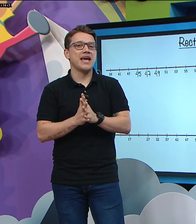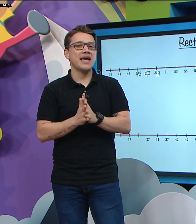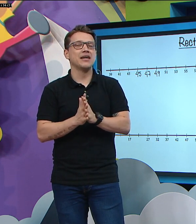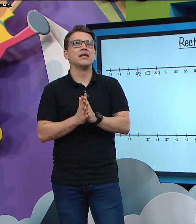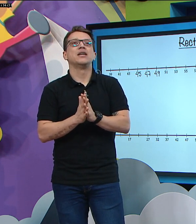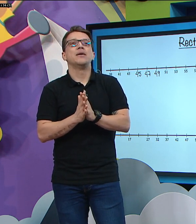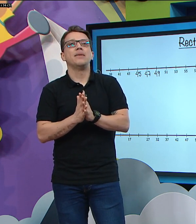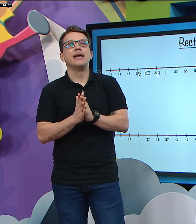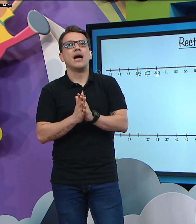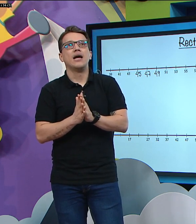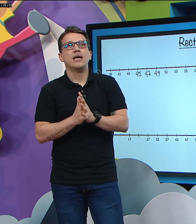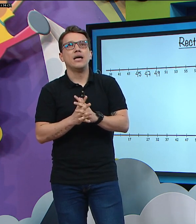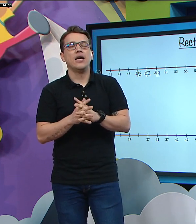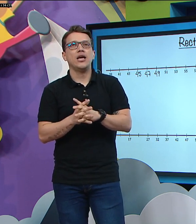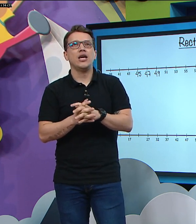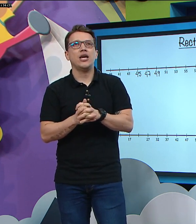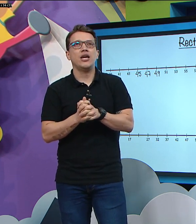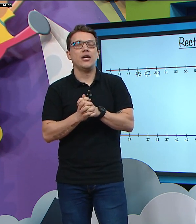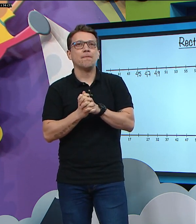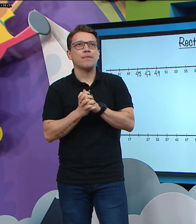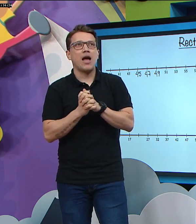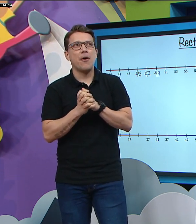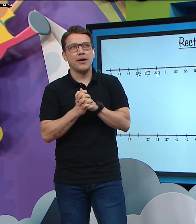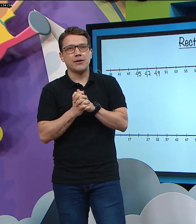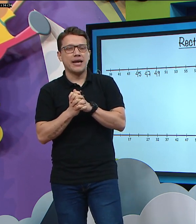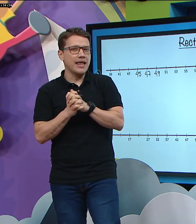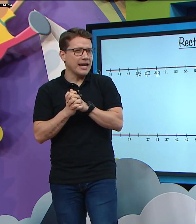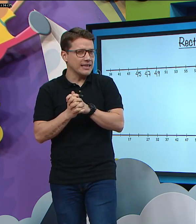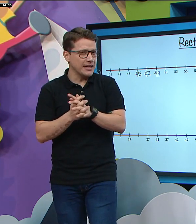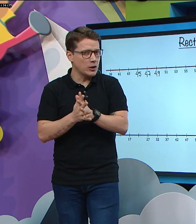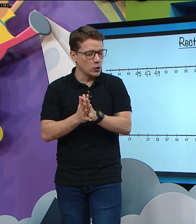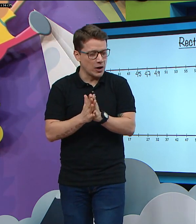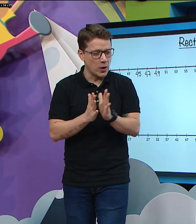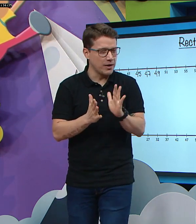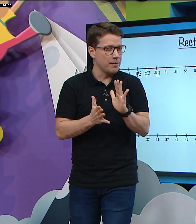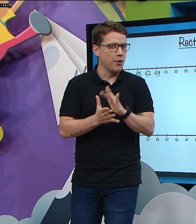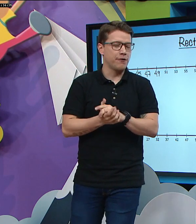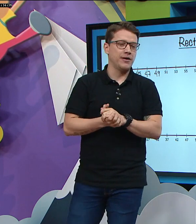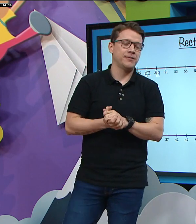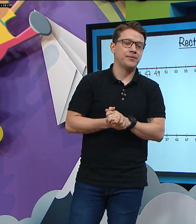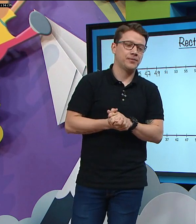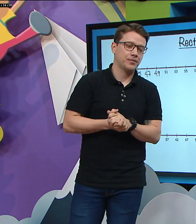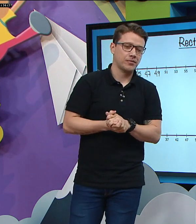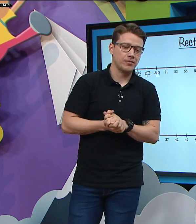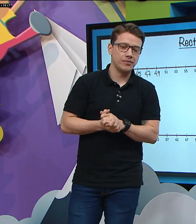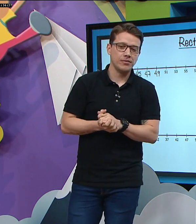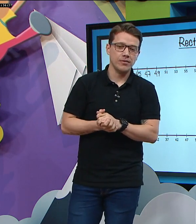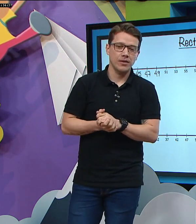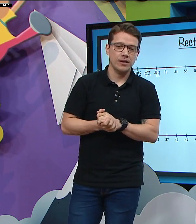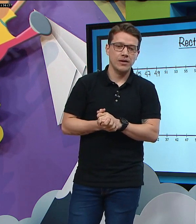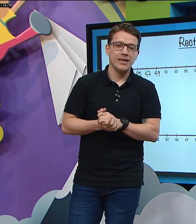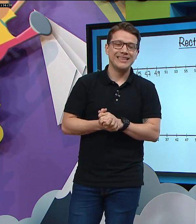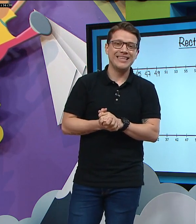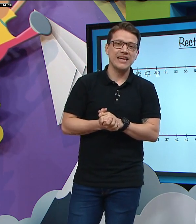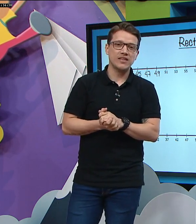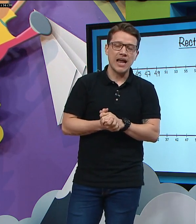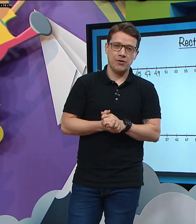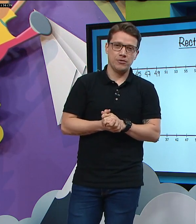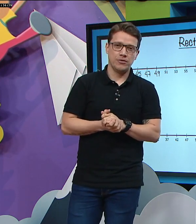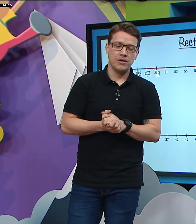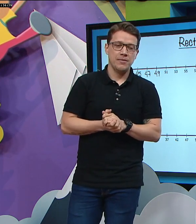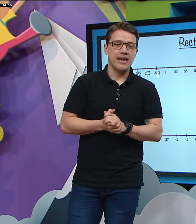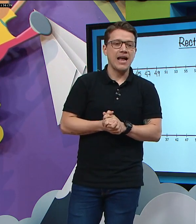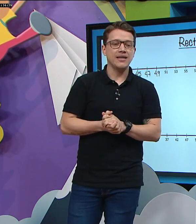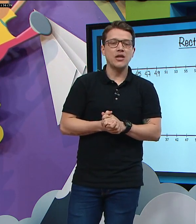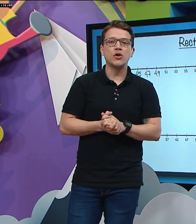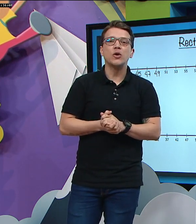súper bien. Mira, y a ver, ¿qué edad es que tienes tú? Recuérdame, porfa. Tengo 10 años. 10